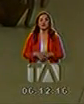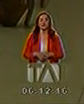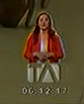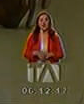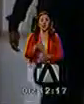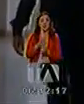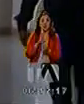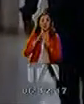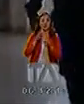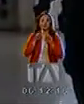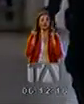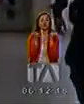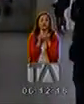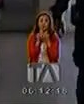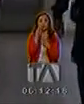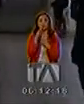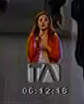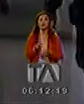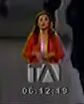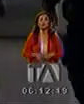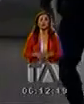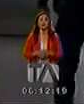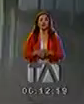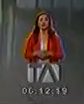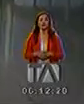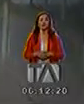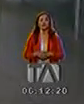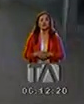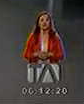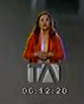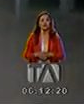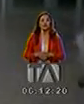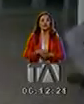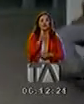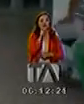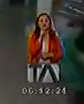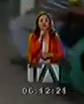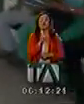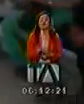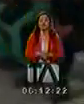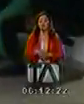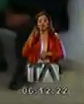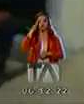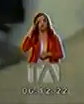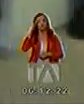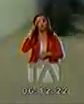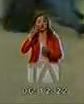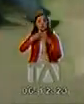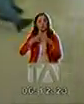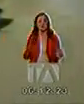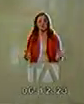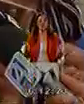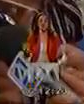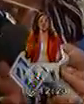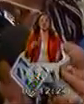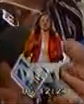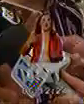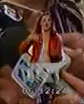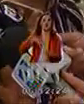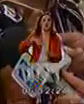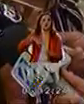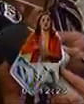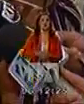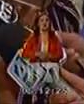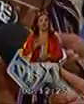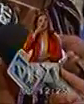videos que circulan en las redes sociales y han sido plenamente identificados, aparentemente por protagonizar la revuelta. Como todo ser